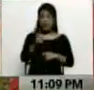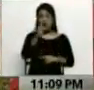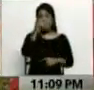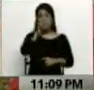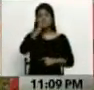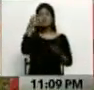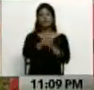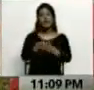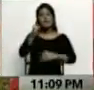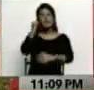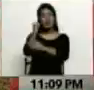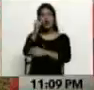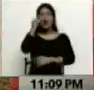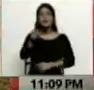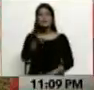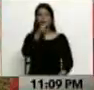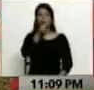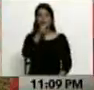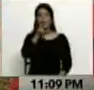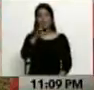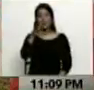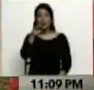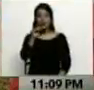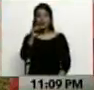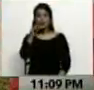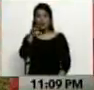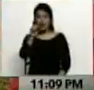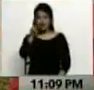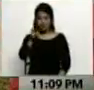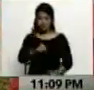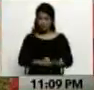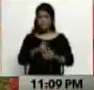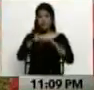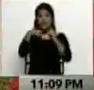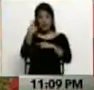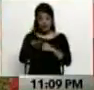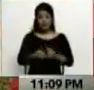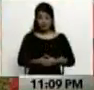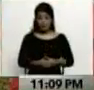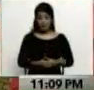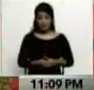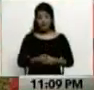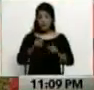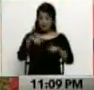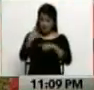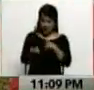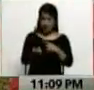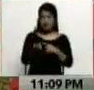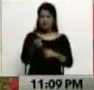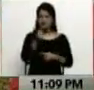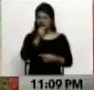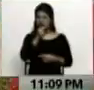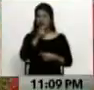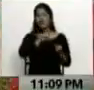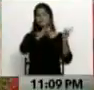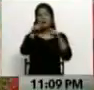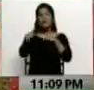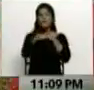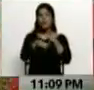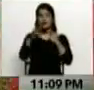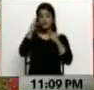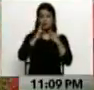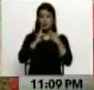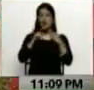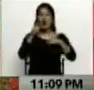cumple también un año el asesinato de Ricardo Durán mañana mañana estará